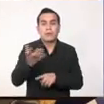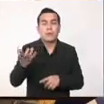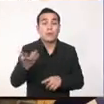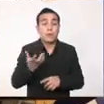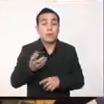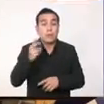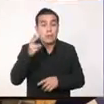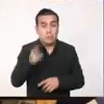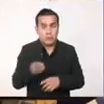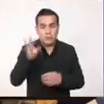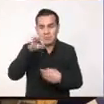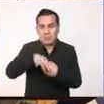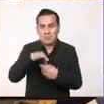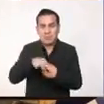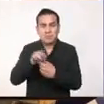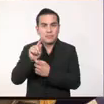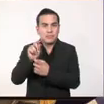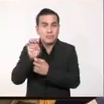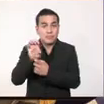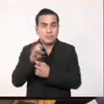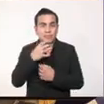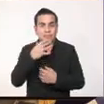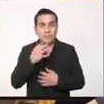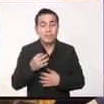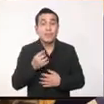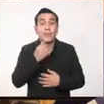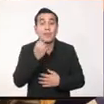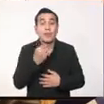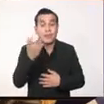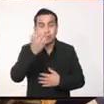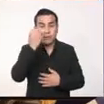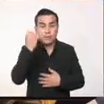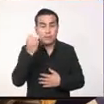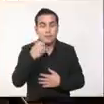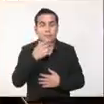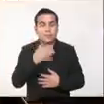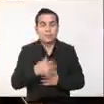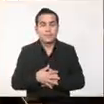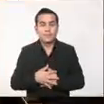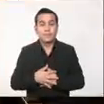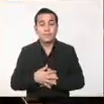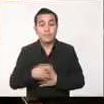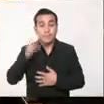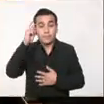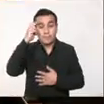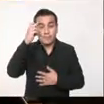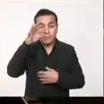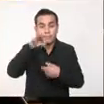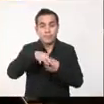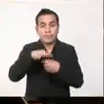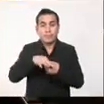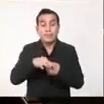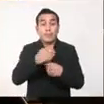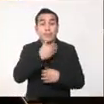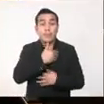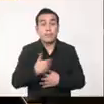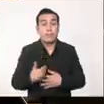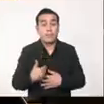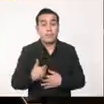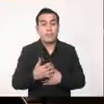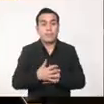con el segundo lugar. Y ahí tendrá que ganar con la mitad de los votos más uno, porque esa es la elección del presidente de la